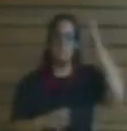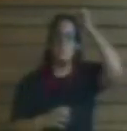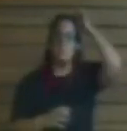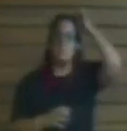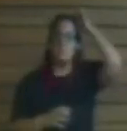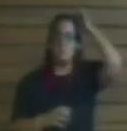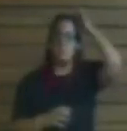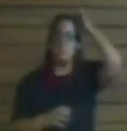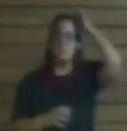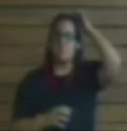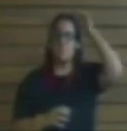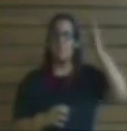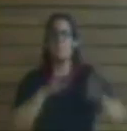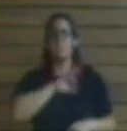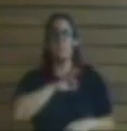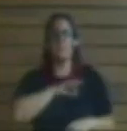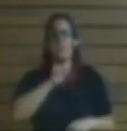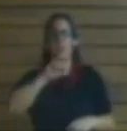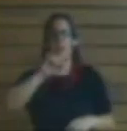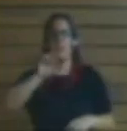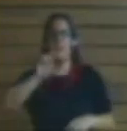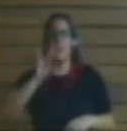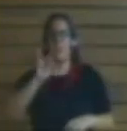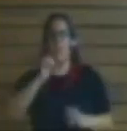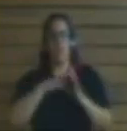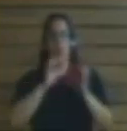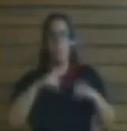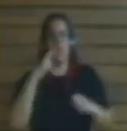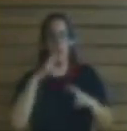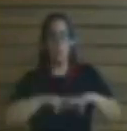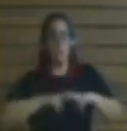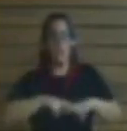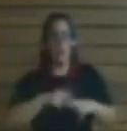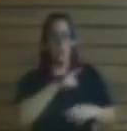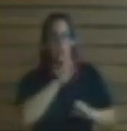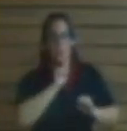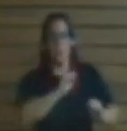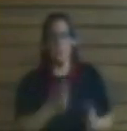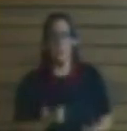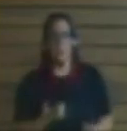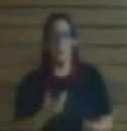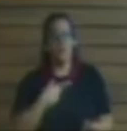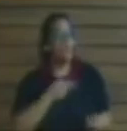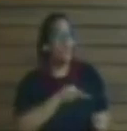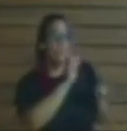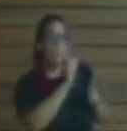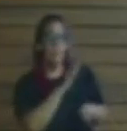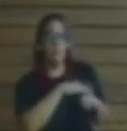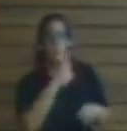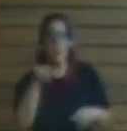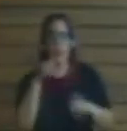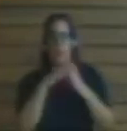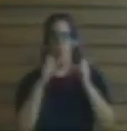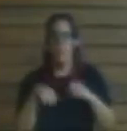Pues es que no le dejó al señor Ayerdi enviar el convenio. Usted no, se lo impidió. No le dio permiso al señor Ayerdi para que enviara el